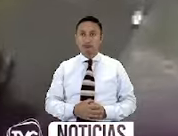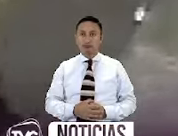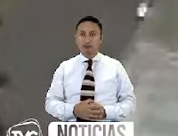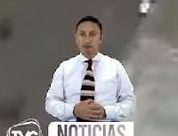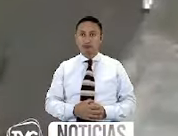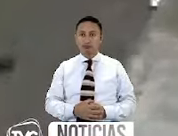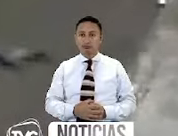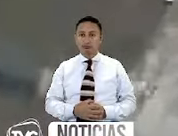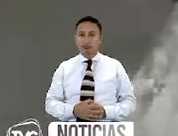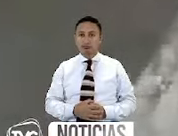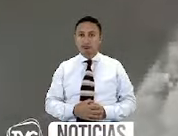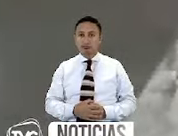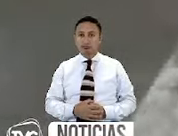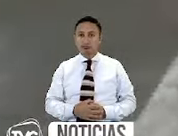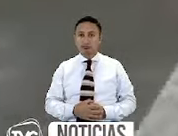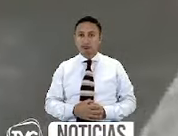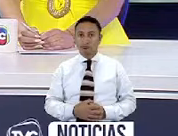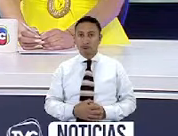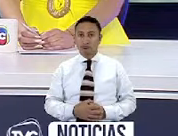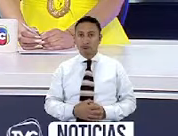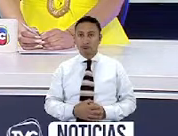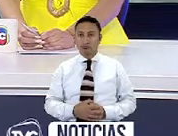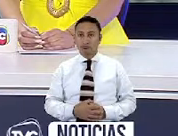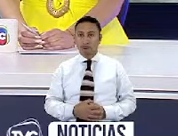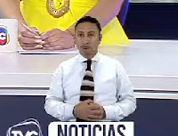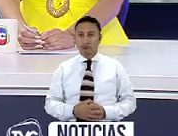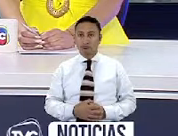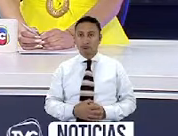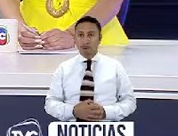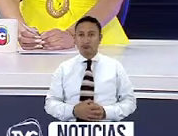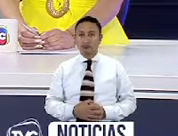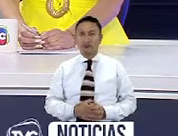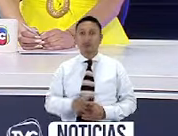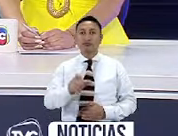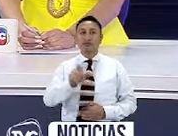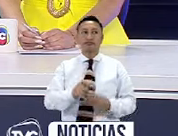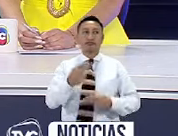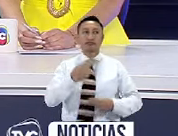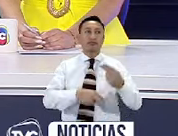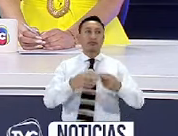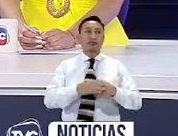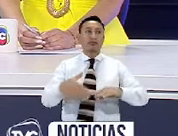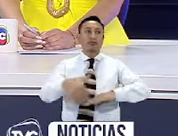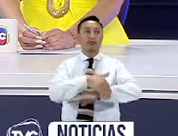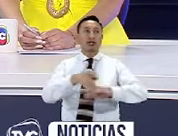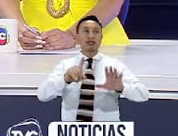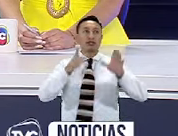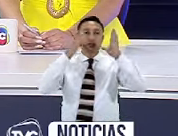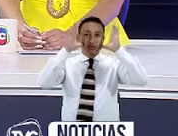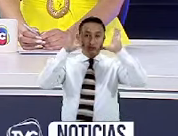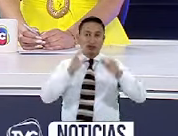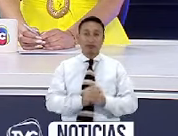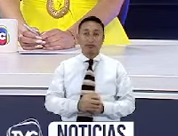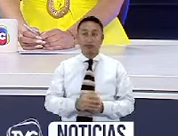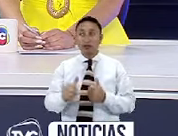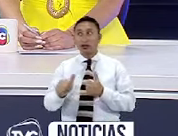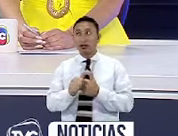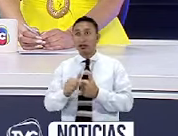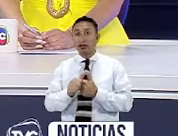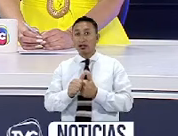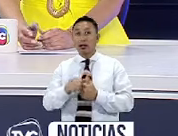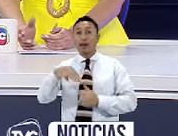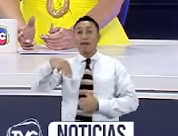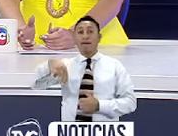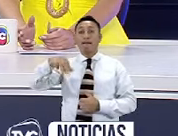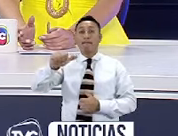Informó Mauricio Sánchez. Moradores y comerciantes de la avenida 6 de diciembre, a la altura del sector de La Mariscal,